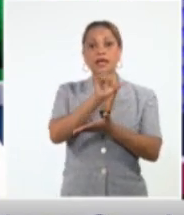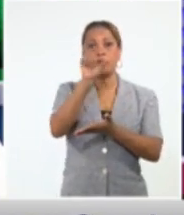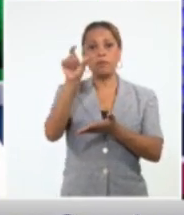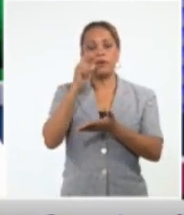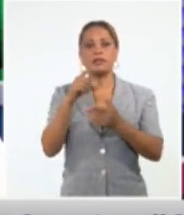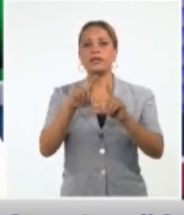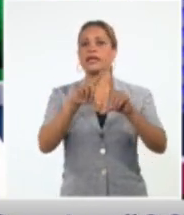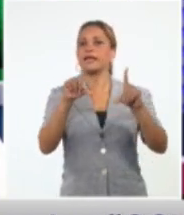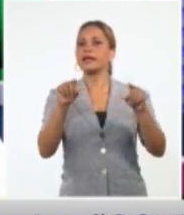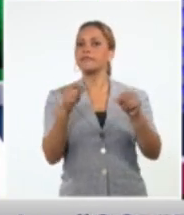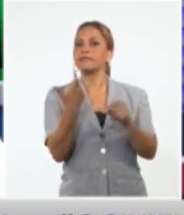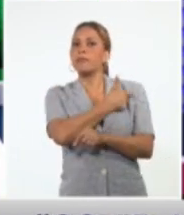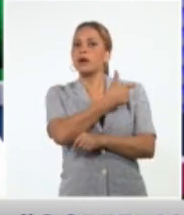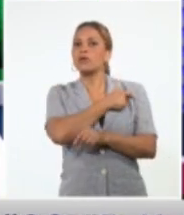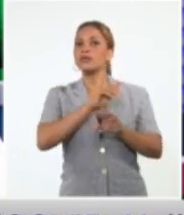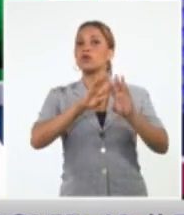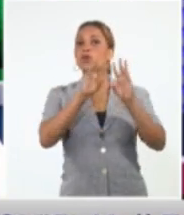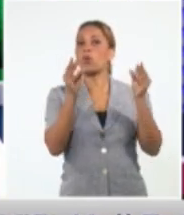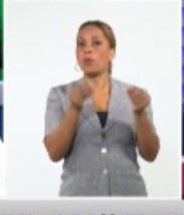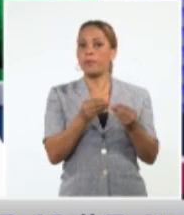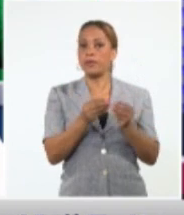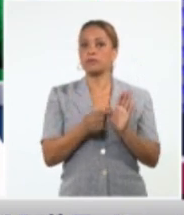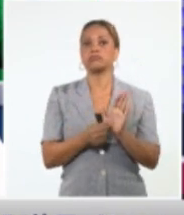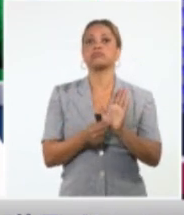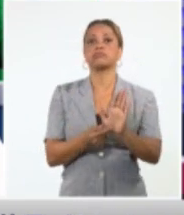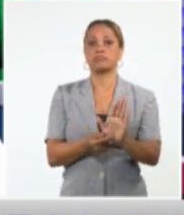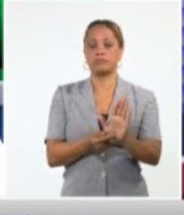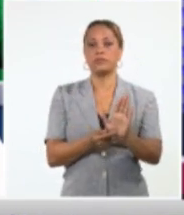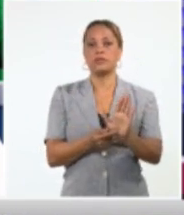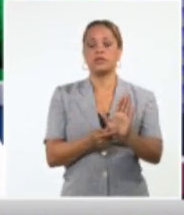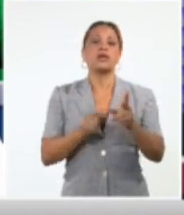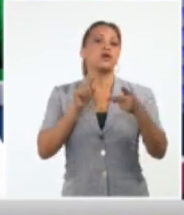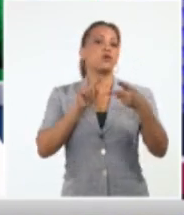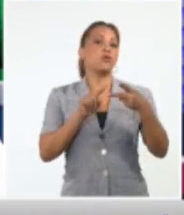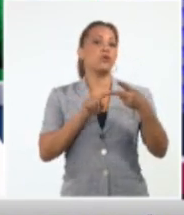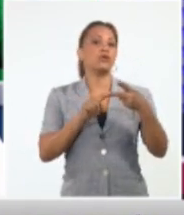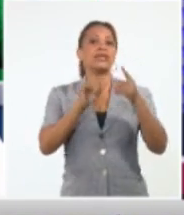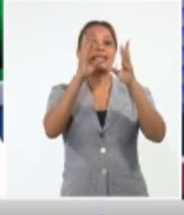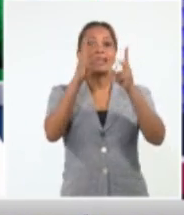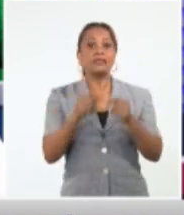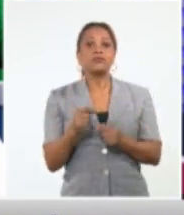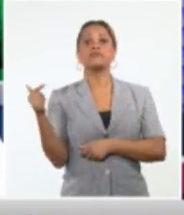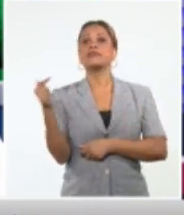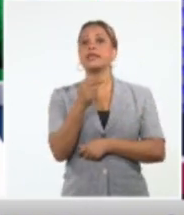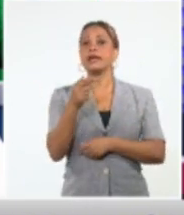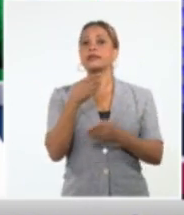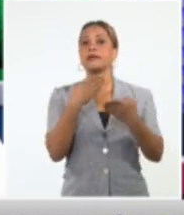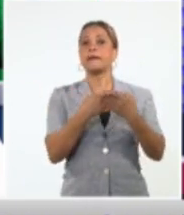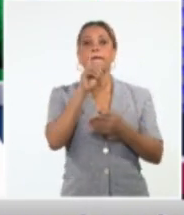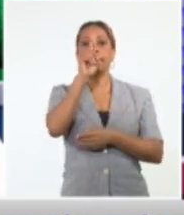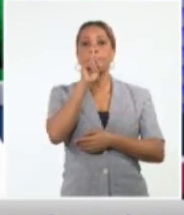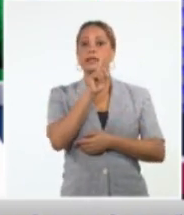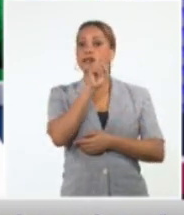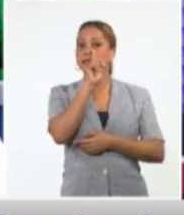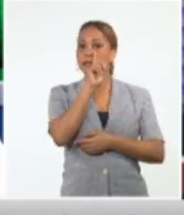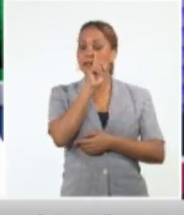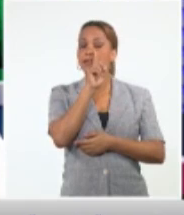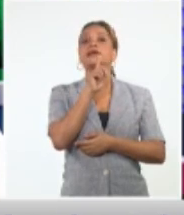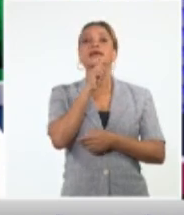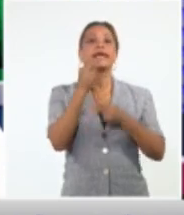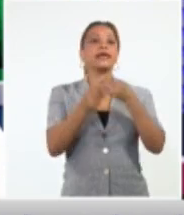completo. Presentar además el resultado negativo del PCR que se ha